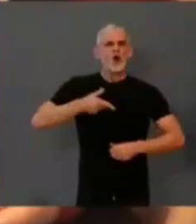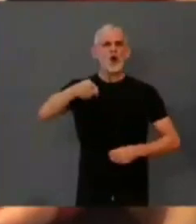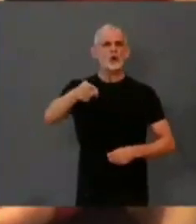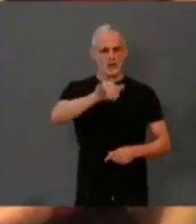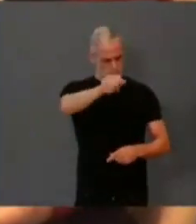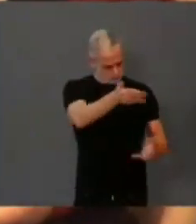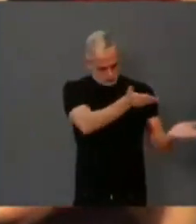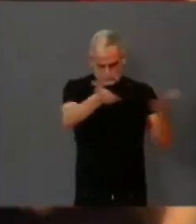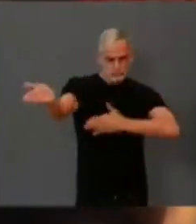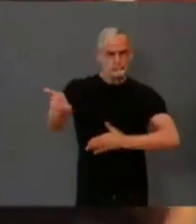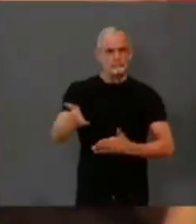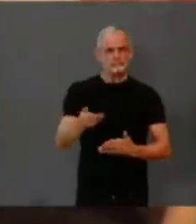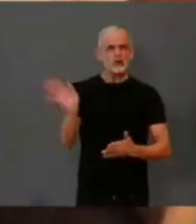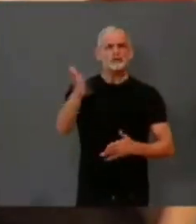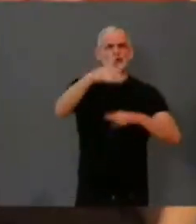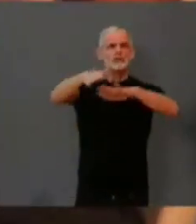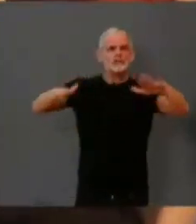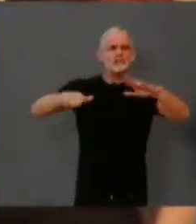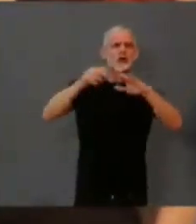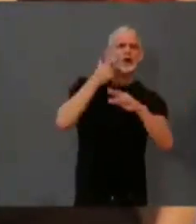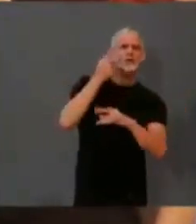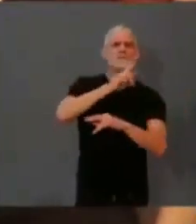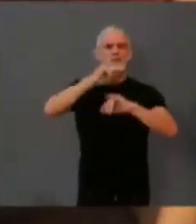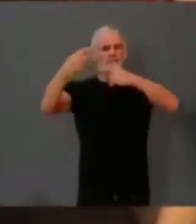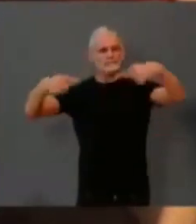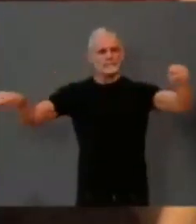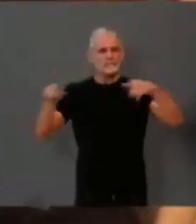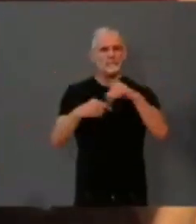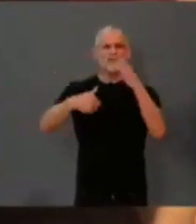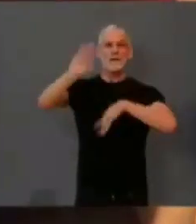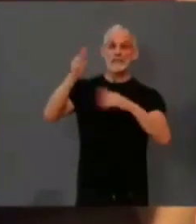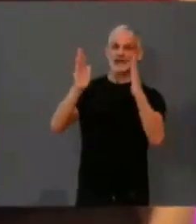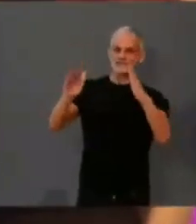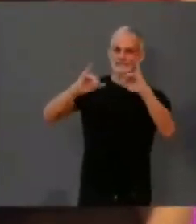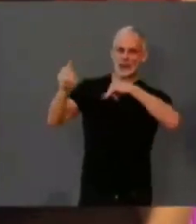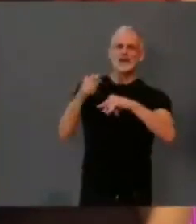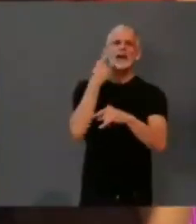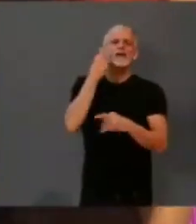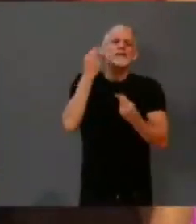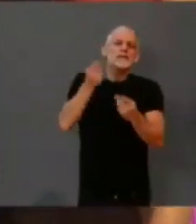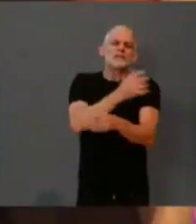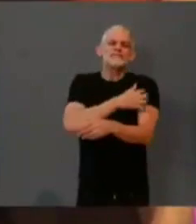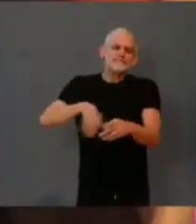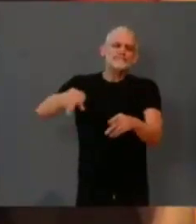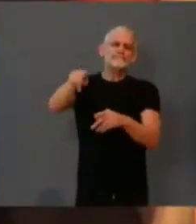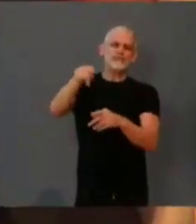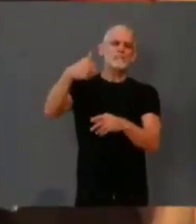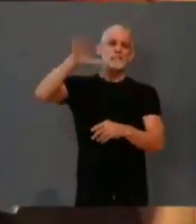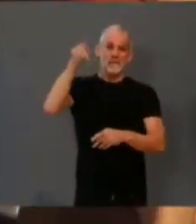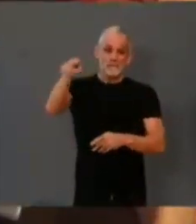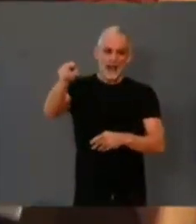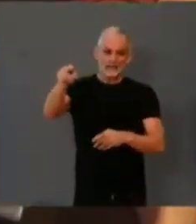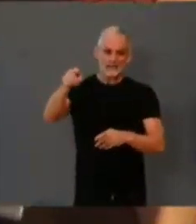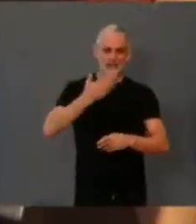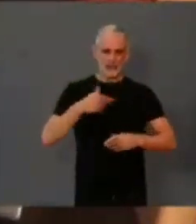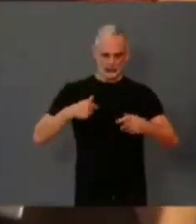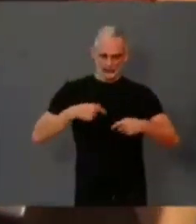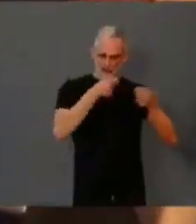garantizar que todas las chicas todos los chicos en especial que viven condición de mayor vulnerabilidad